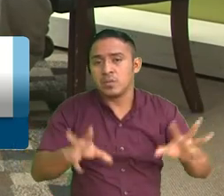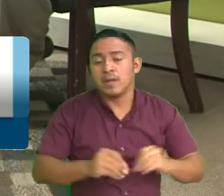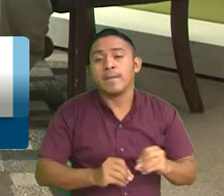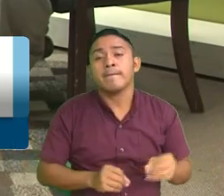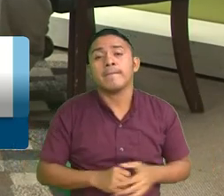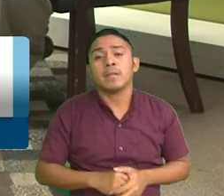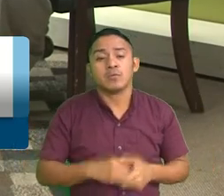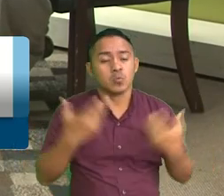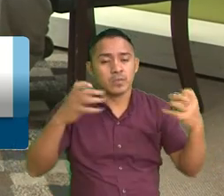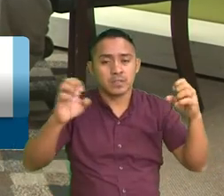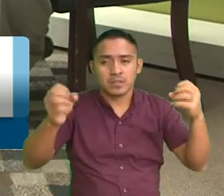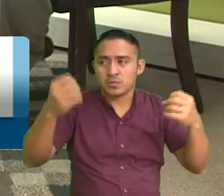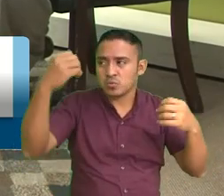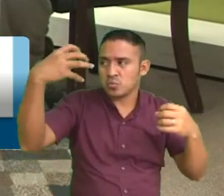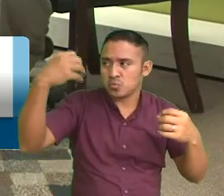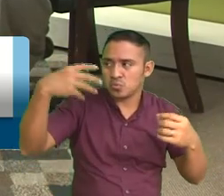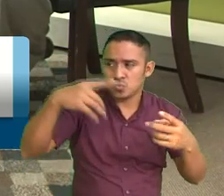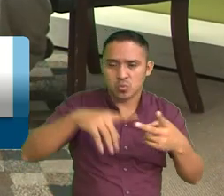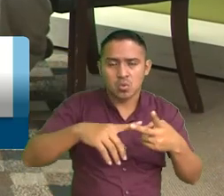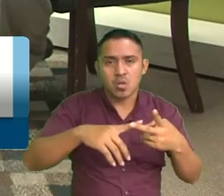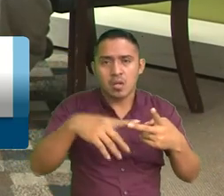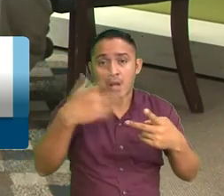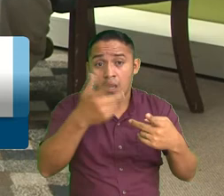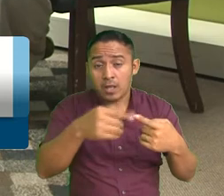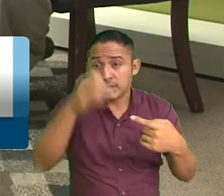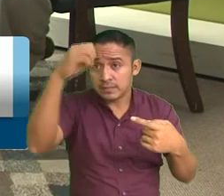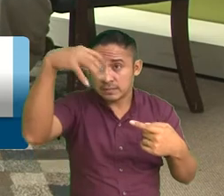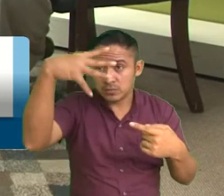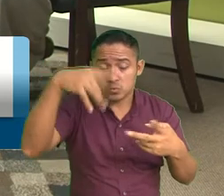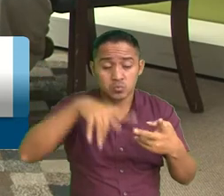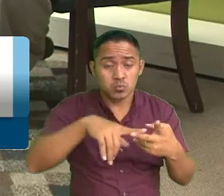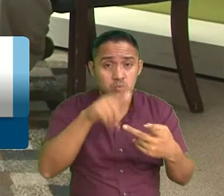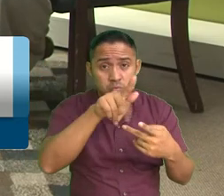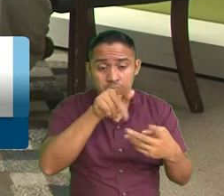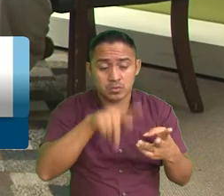objetos luminosos, televisor, computadora, tablet, lo que fuera,